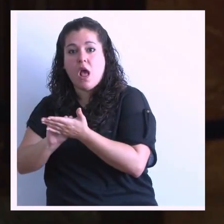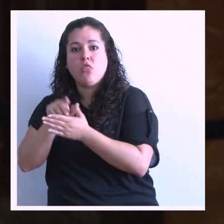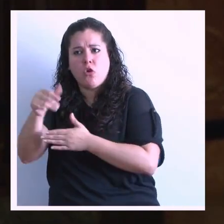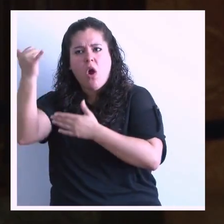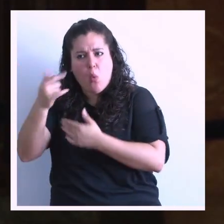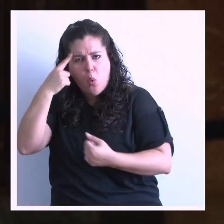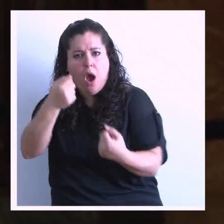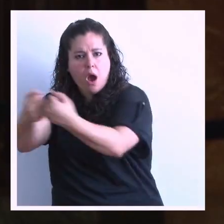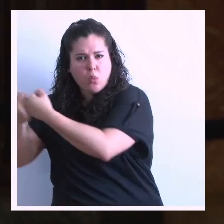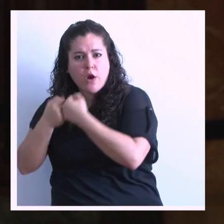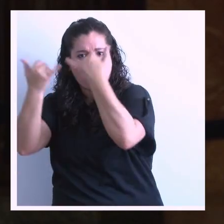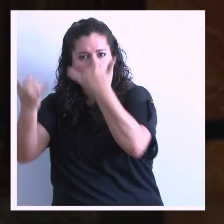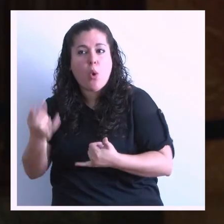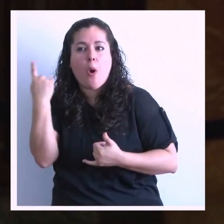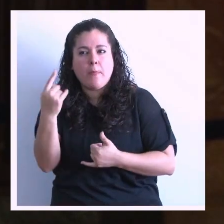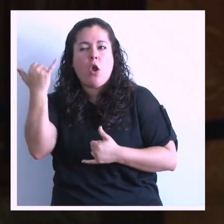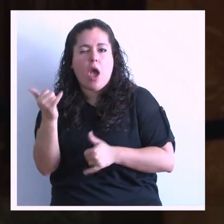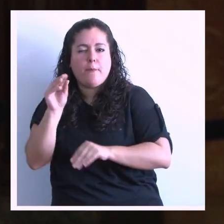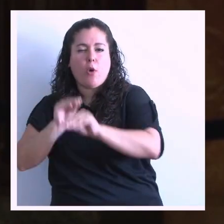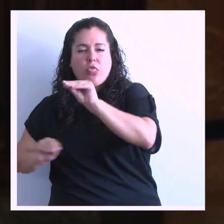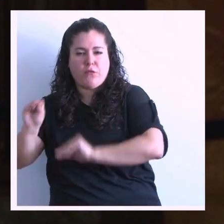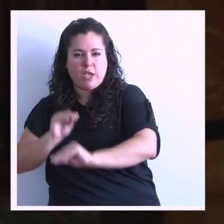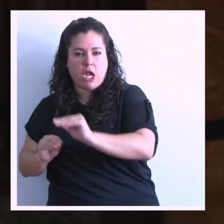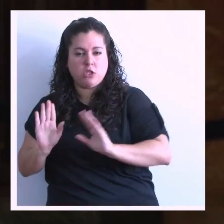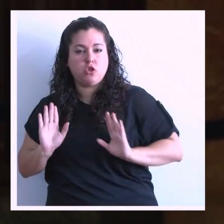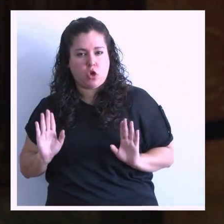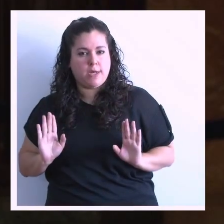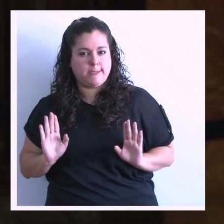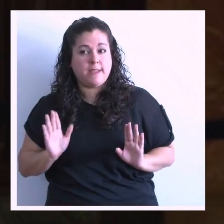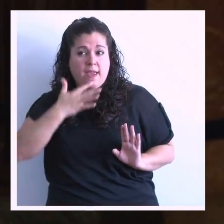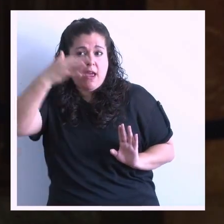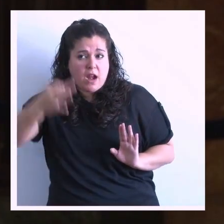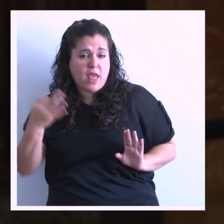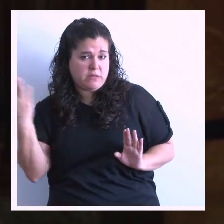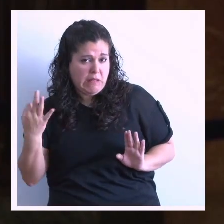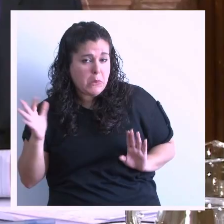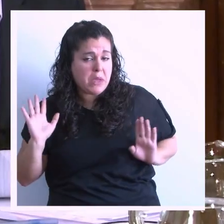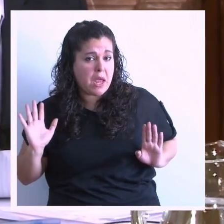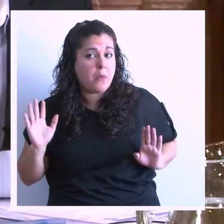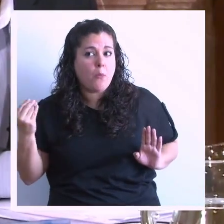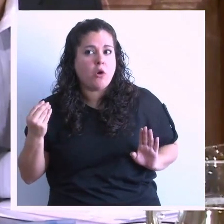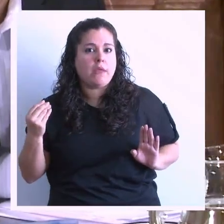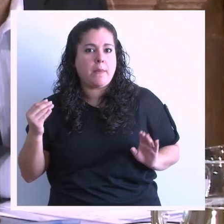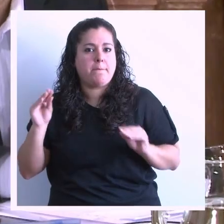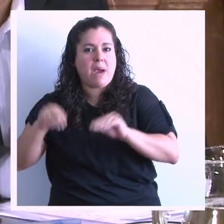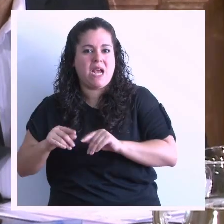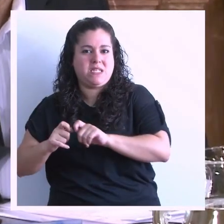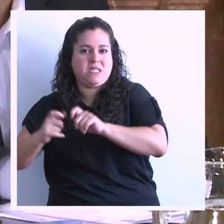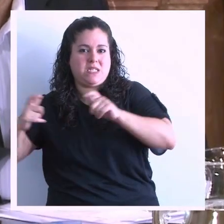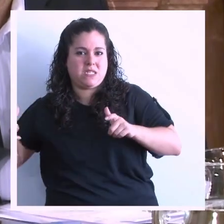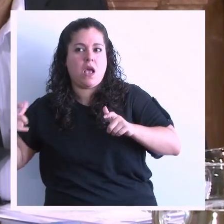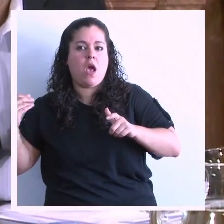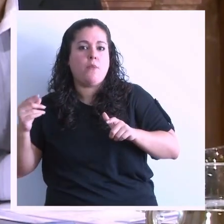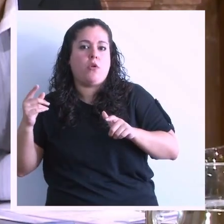esté controlado o regulado, el valor de venta en todos los puntos, por el Estado Nacional. Porque lo que vemos